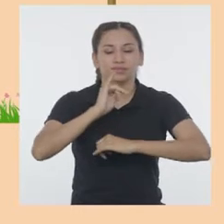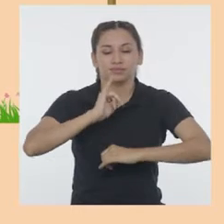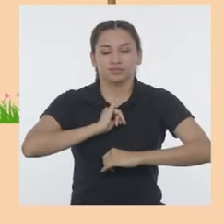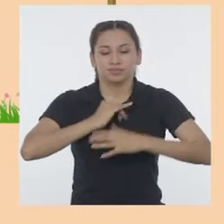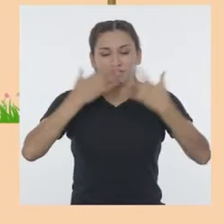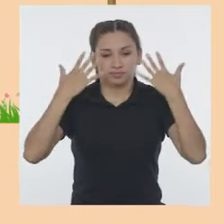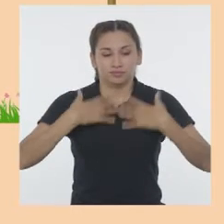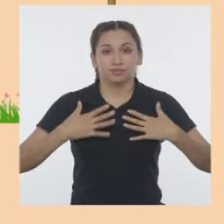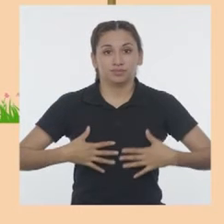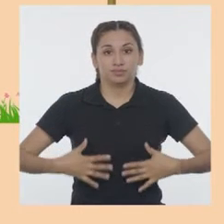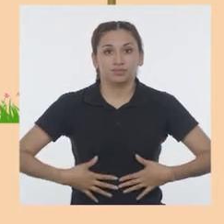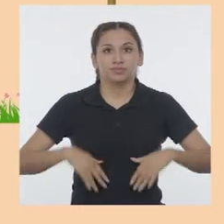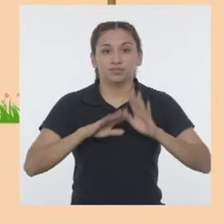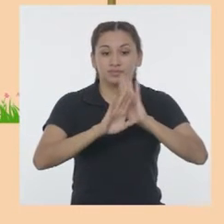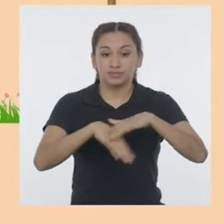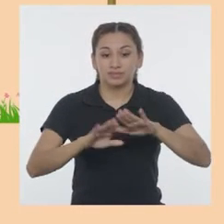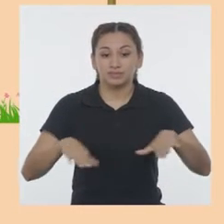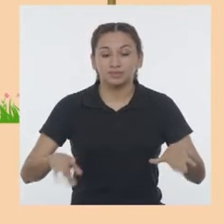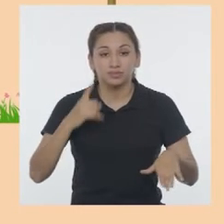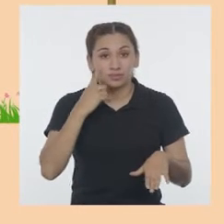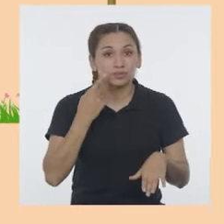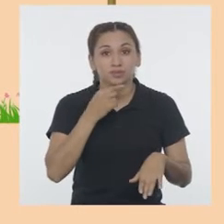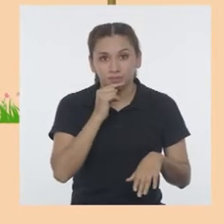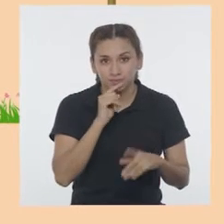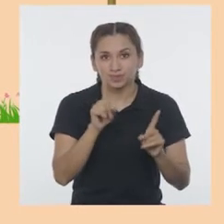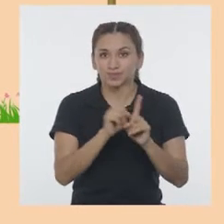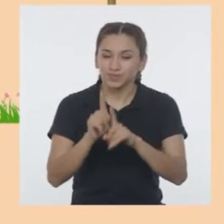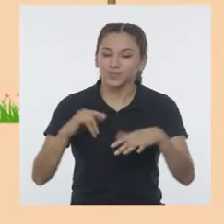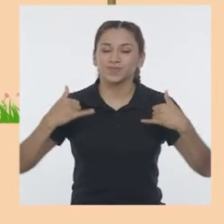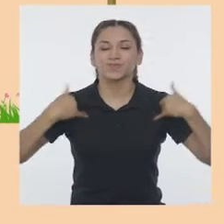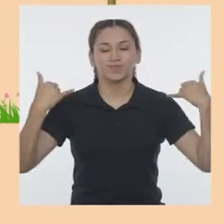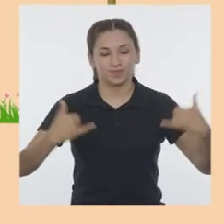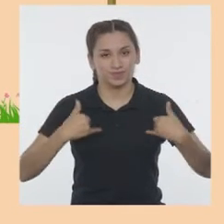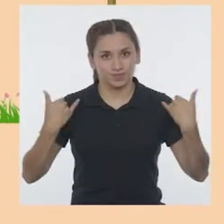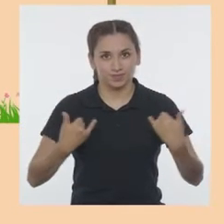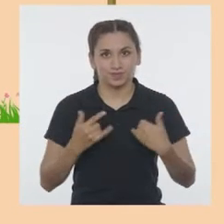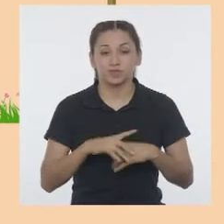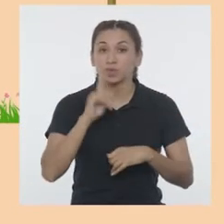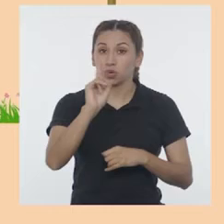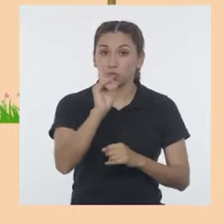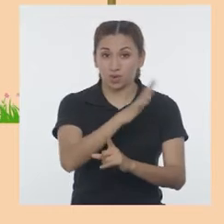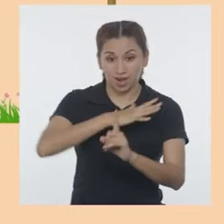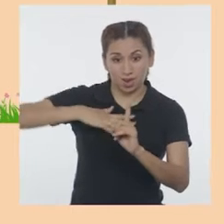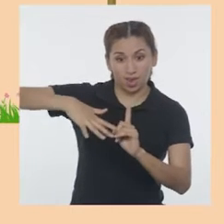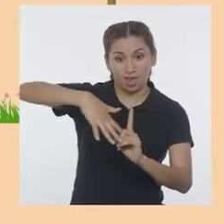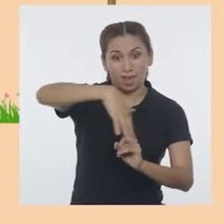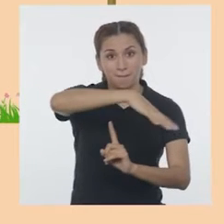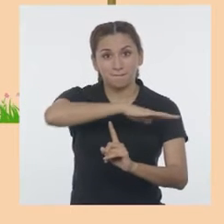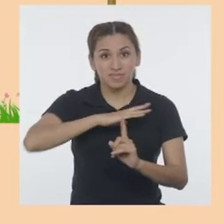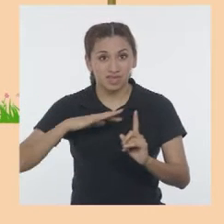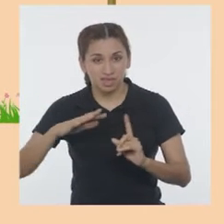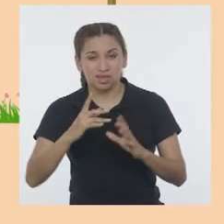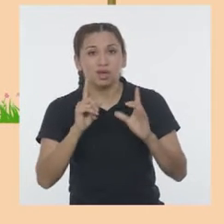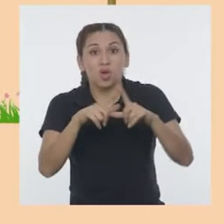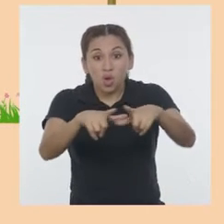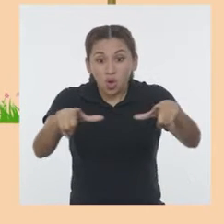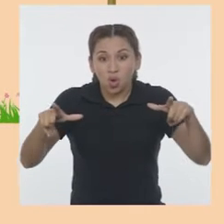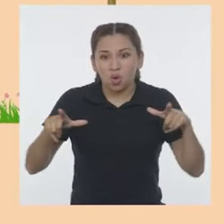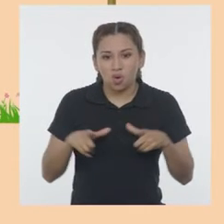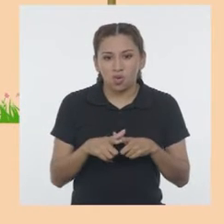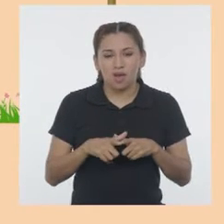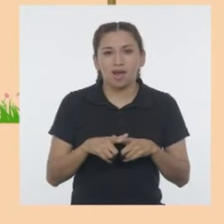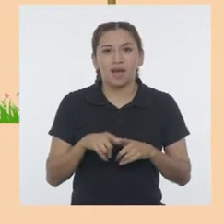e integral, en especial de las niñas, los niños y adolescentes. Un ambiente en el que las niñas, los